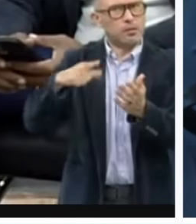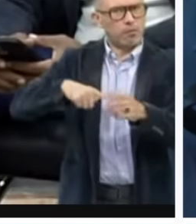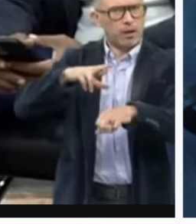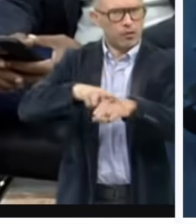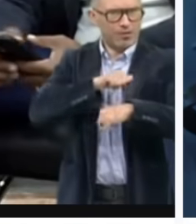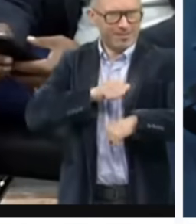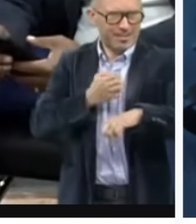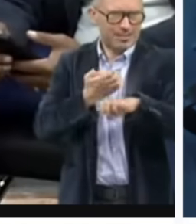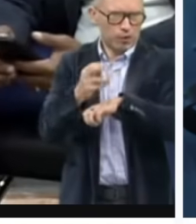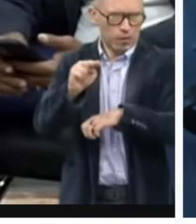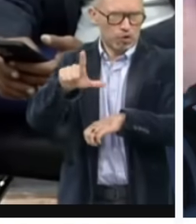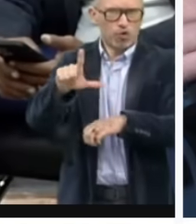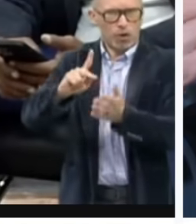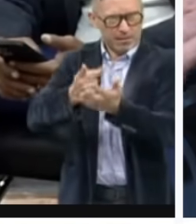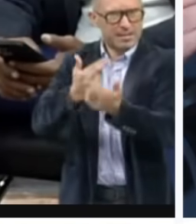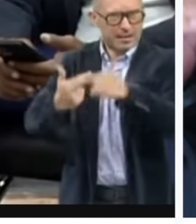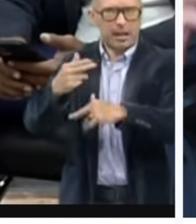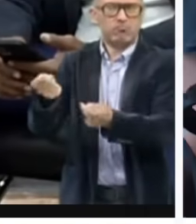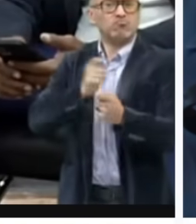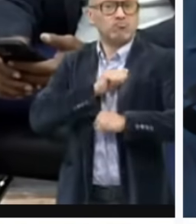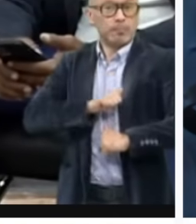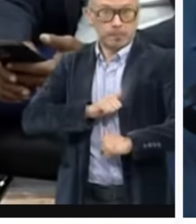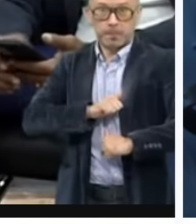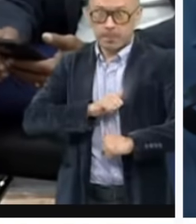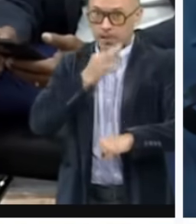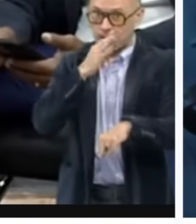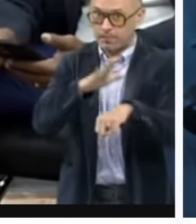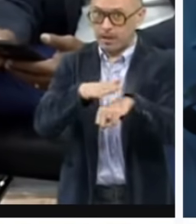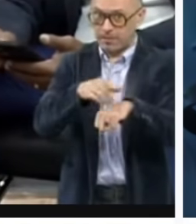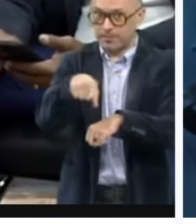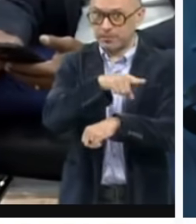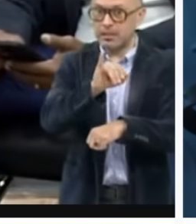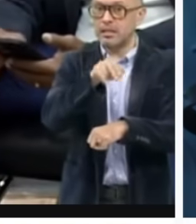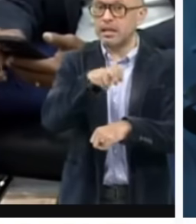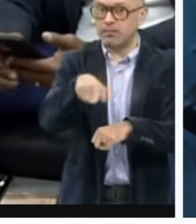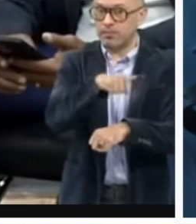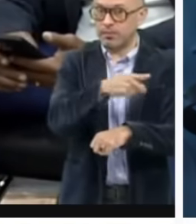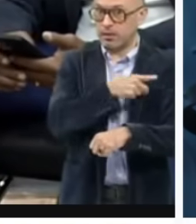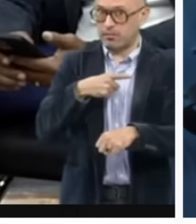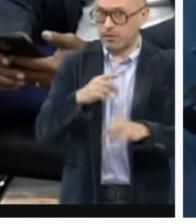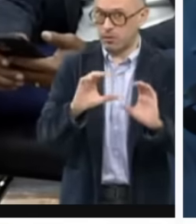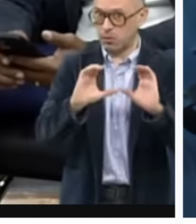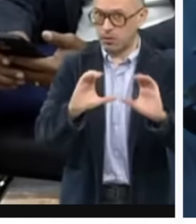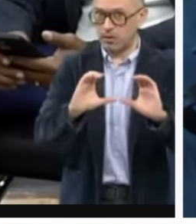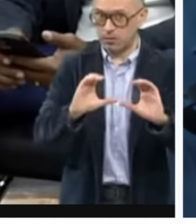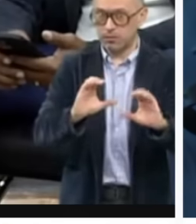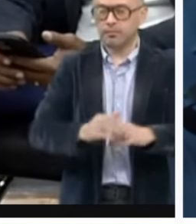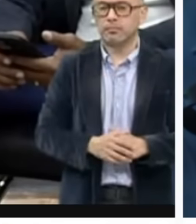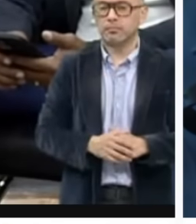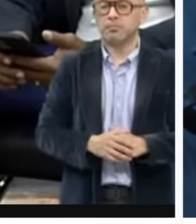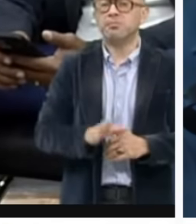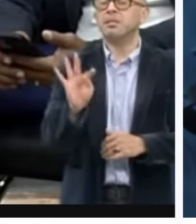creo que sí, el Instituto Nacional Electoral debe ser muy cuidadoso porque finalmente también podríamos dar una